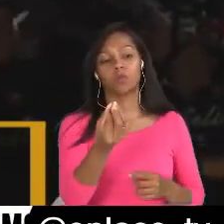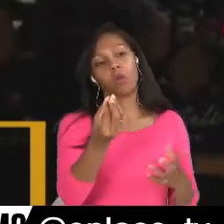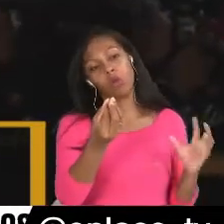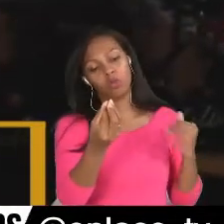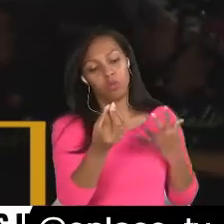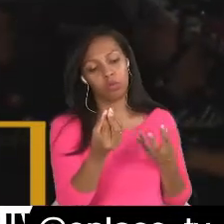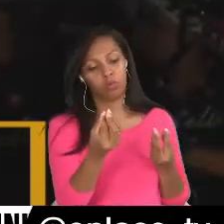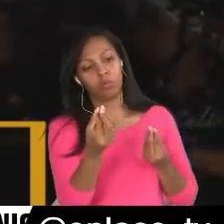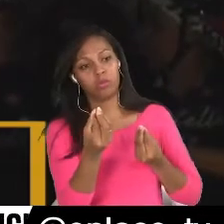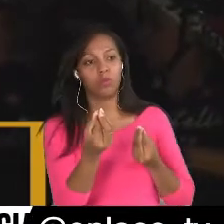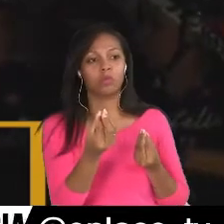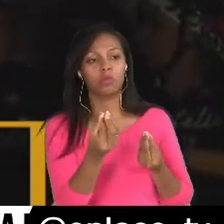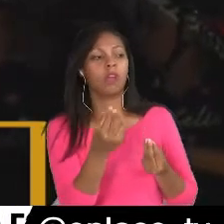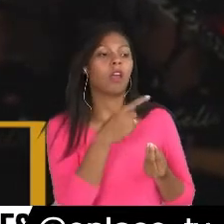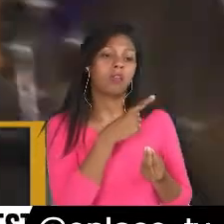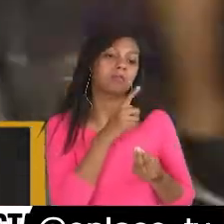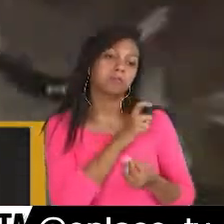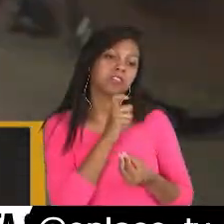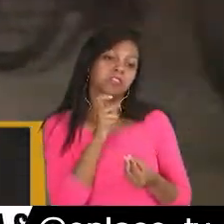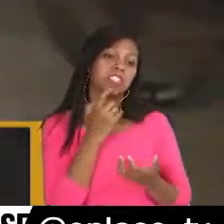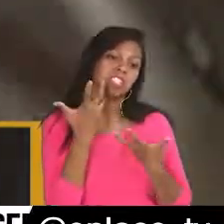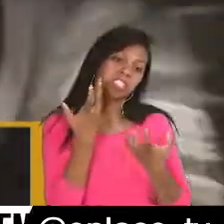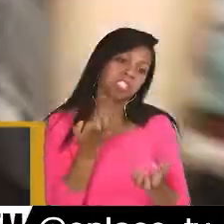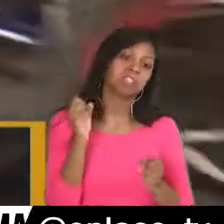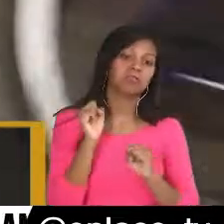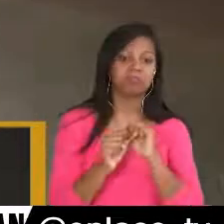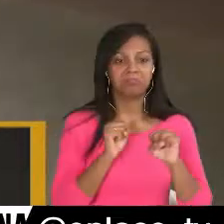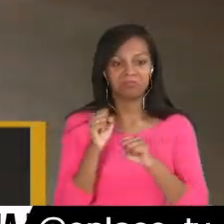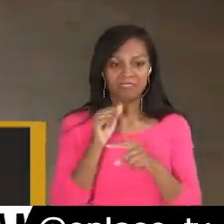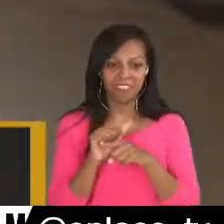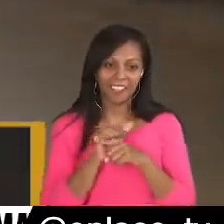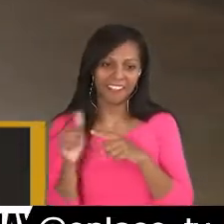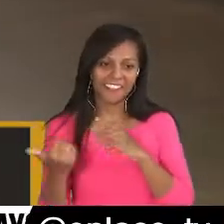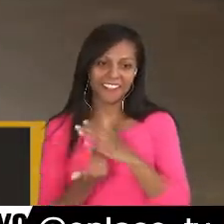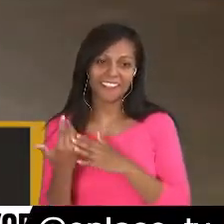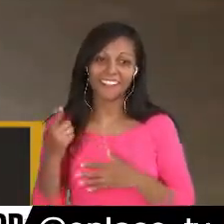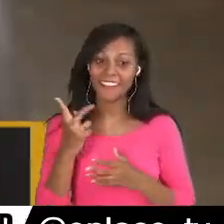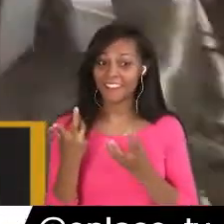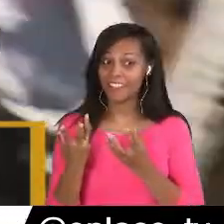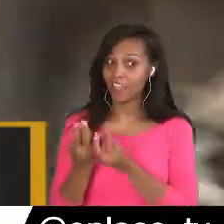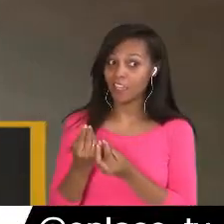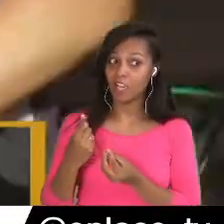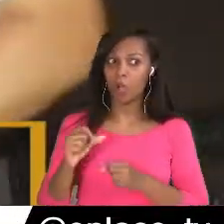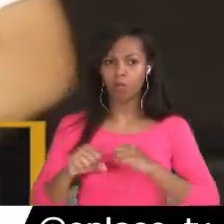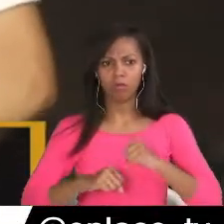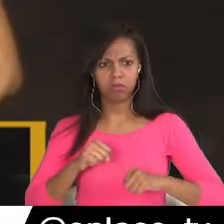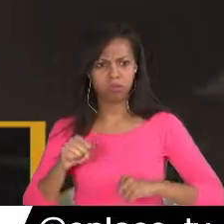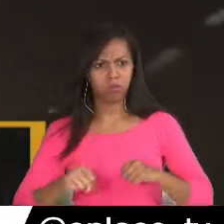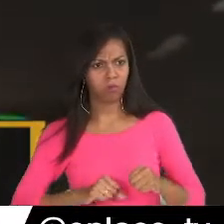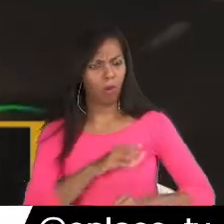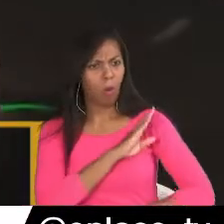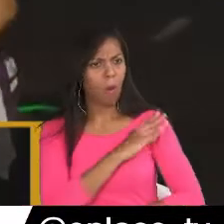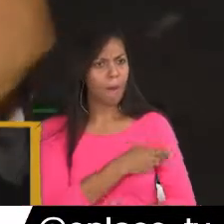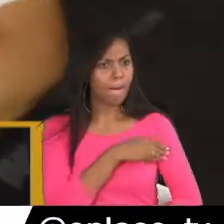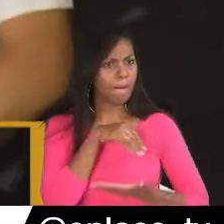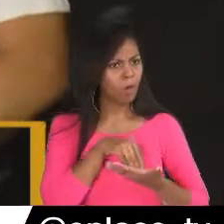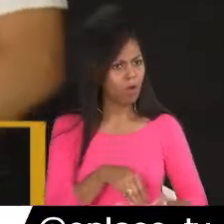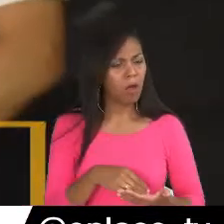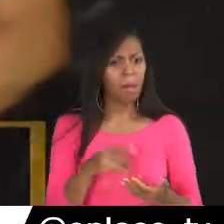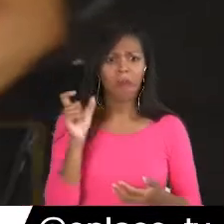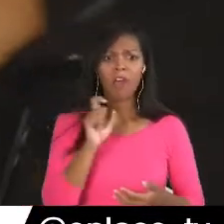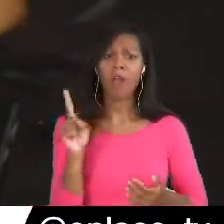a la gente que quiere salir a pedalear. Esta disciplina, que cada vez coge más fuerza en la ciudad, está siendo practicada por personas de